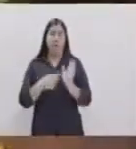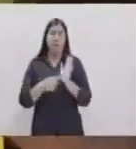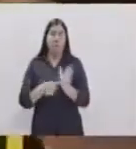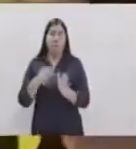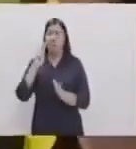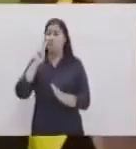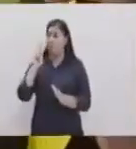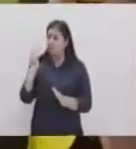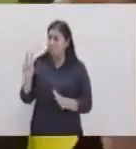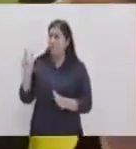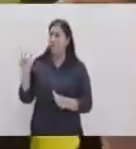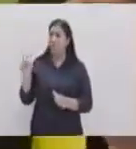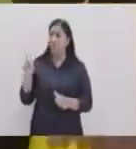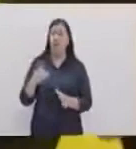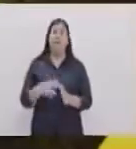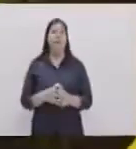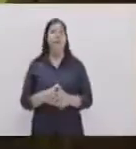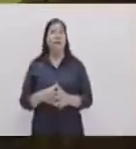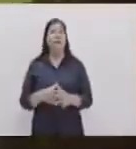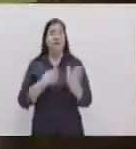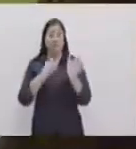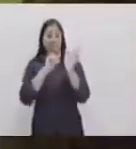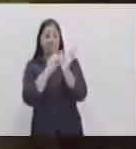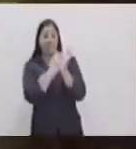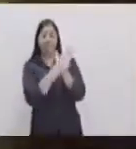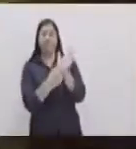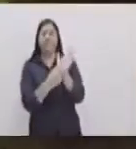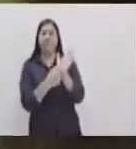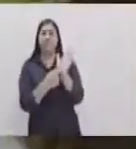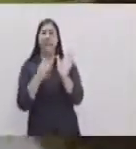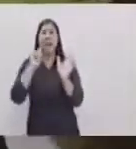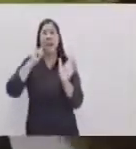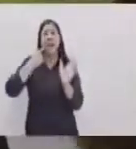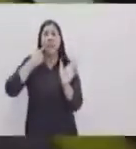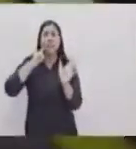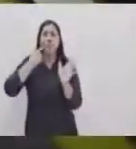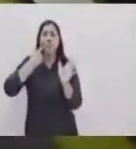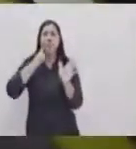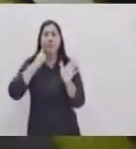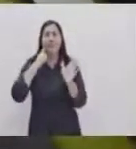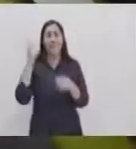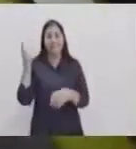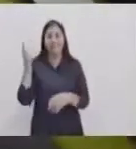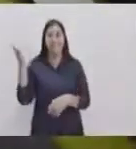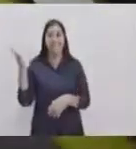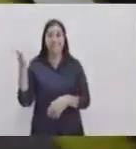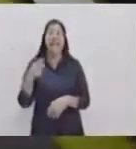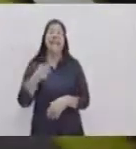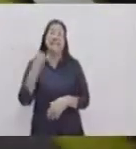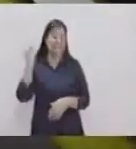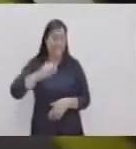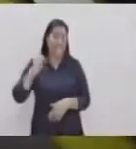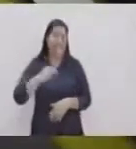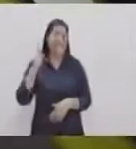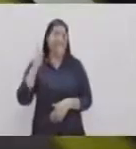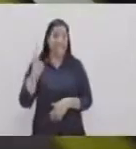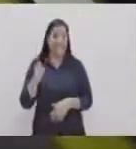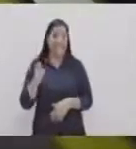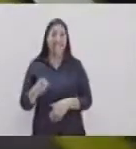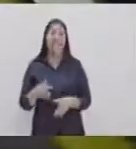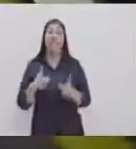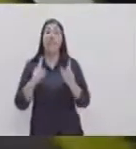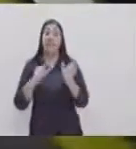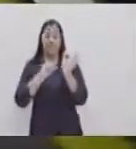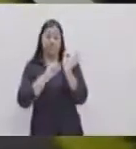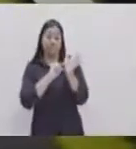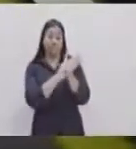podemos ver que es un ternario y también se le llama azúcar. Claro que sí. Bueno, básicamente es un